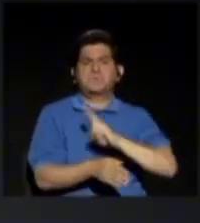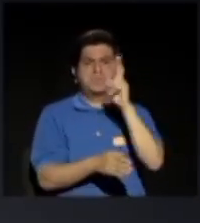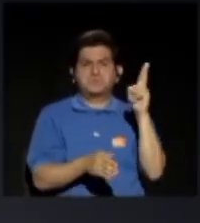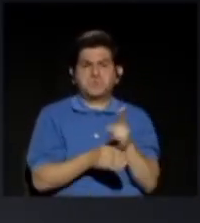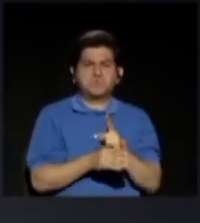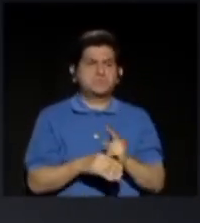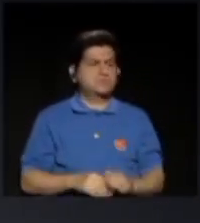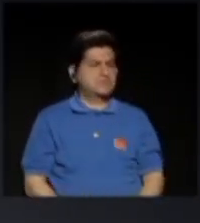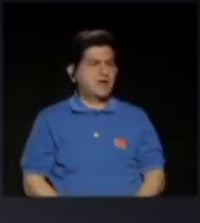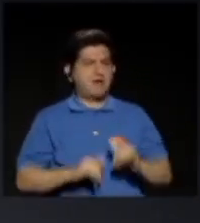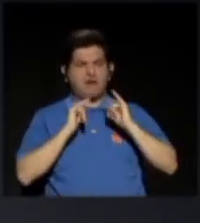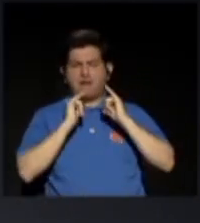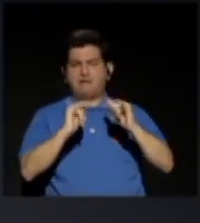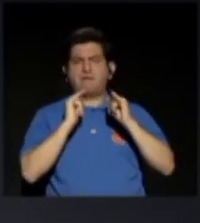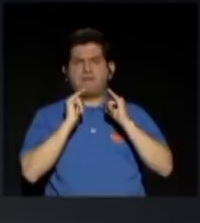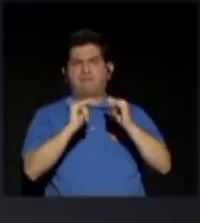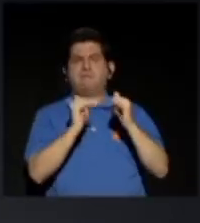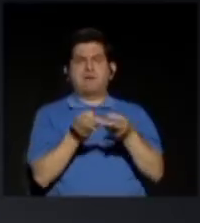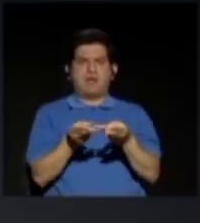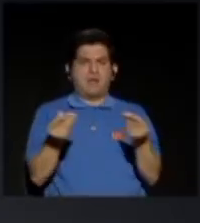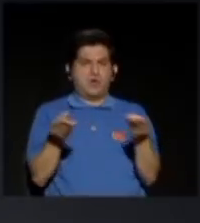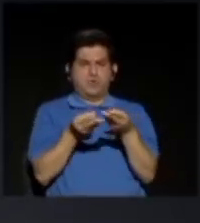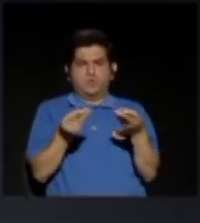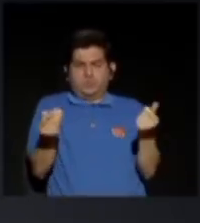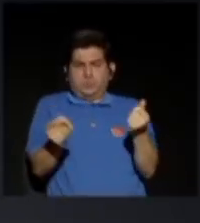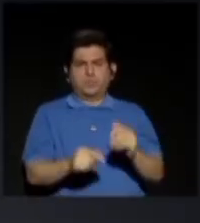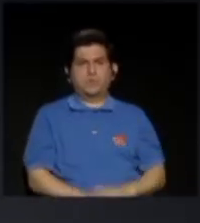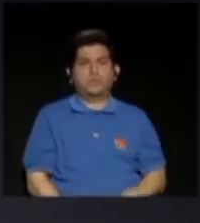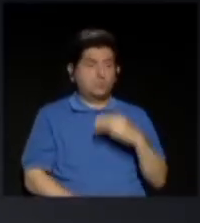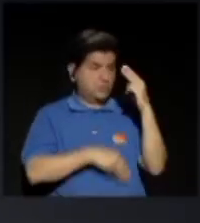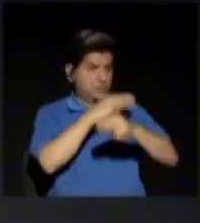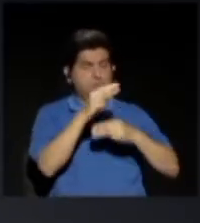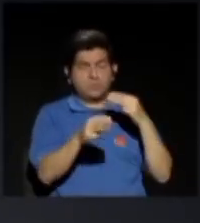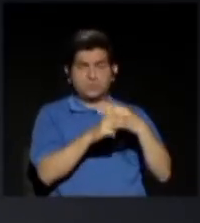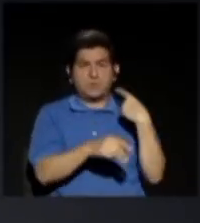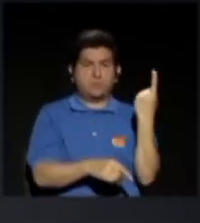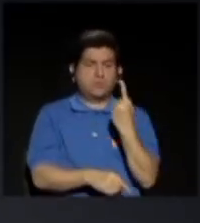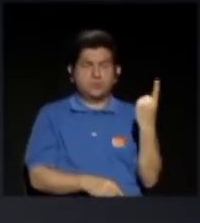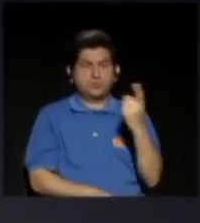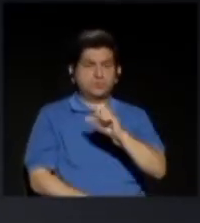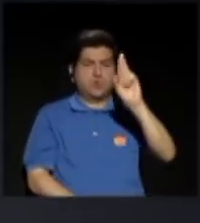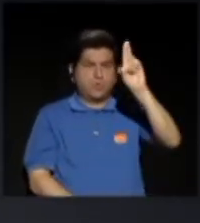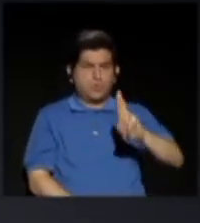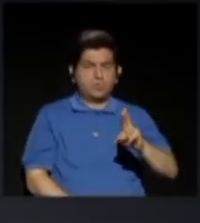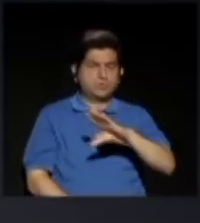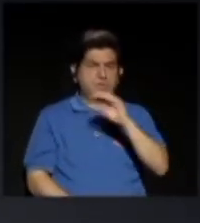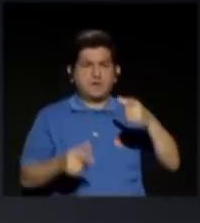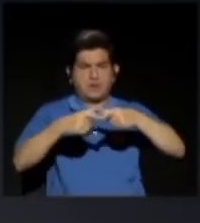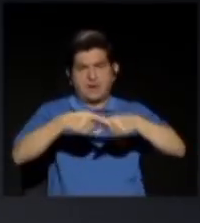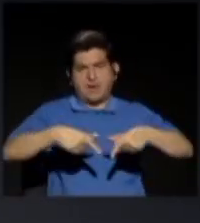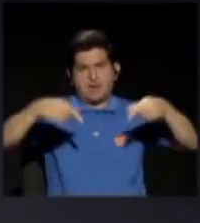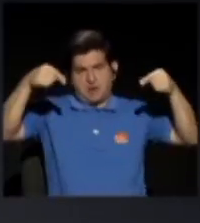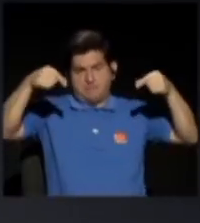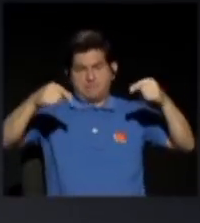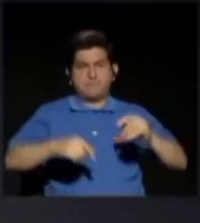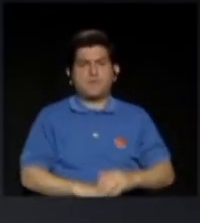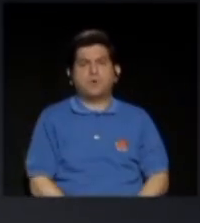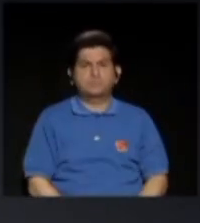la misma canasta, digamos, si en el mundo solo existieran Costa Rica y Japón, pues obviamente